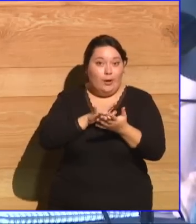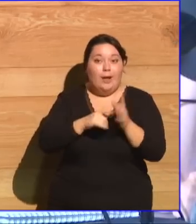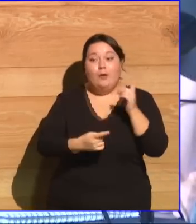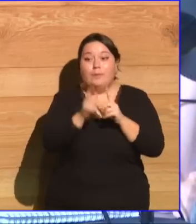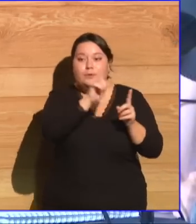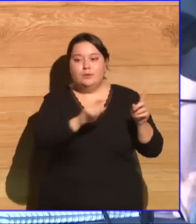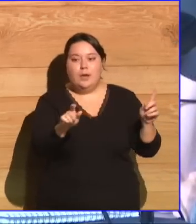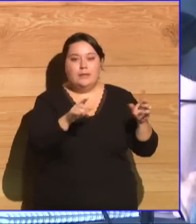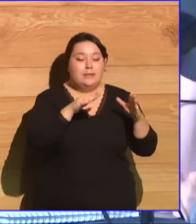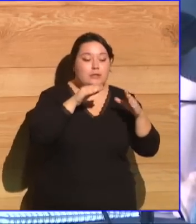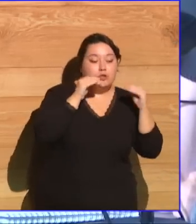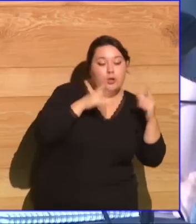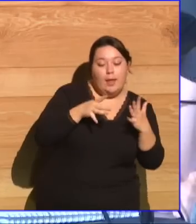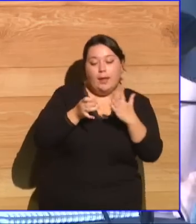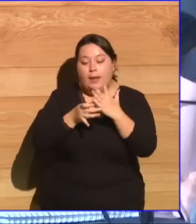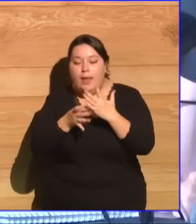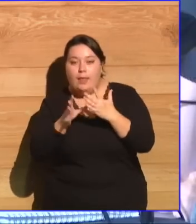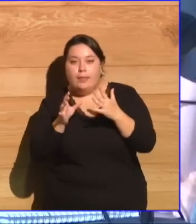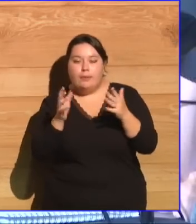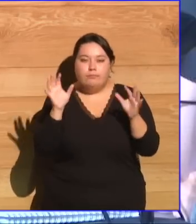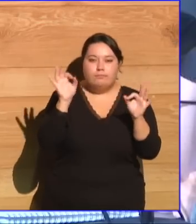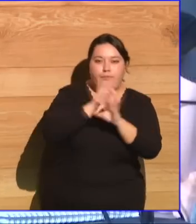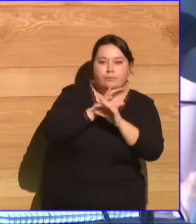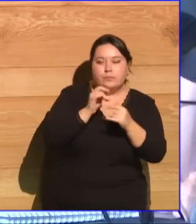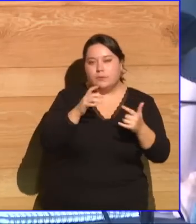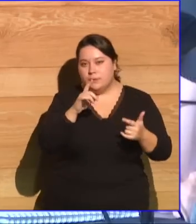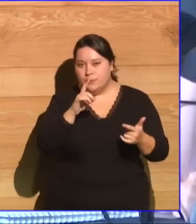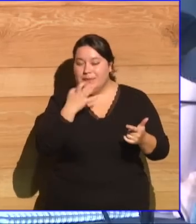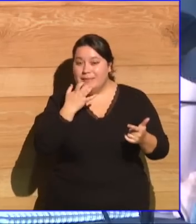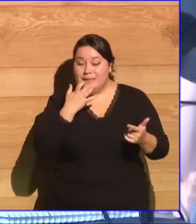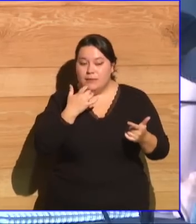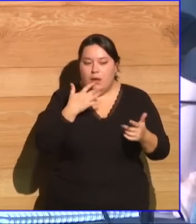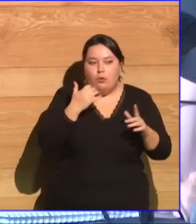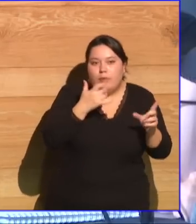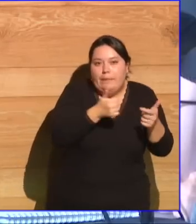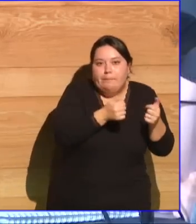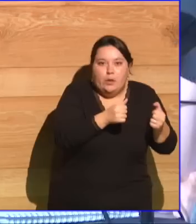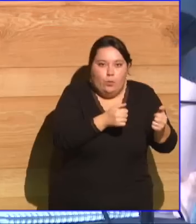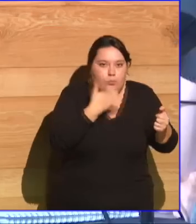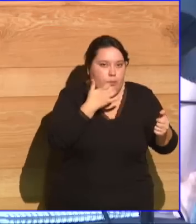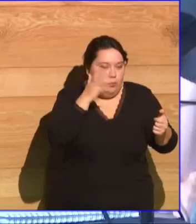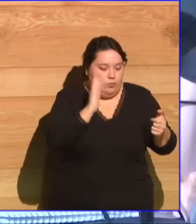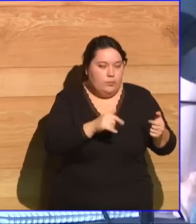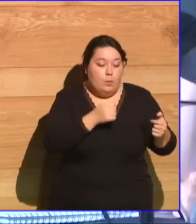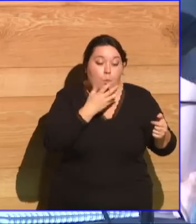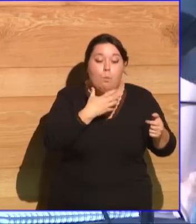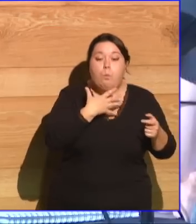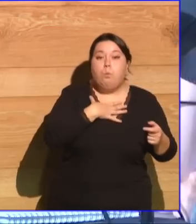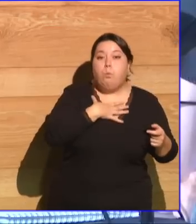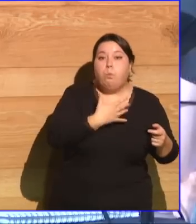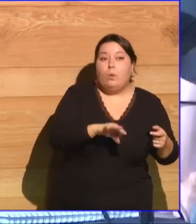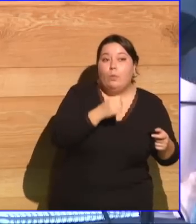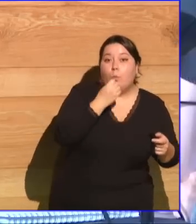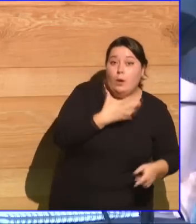confunde historia con calidad. Es decir, si algo va sobre videojuegos, pues a lo mejor eso no puede ser bueno,